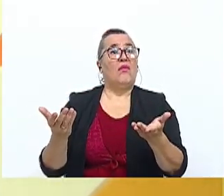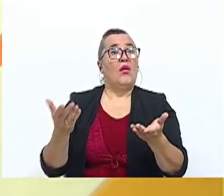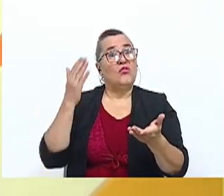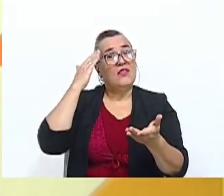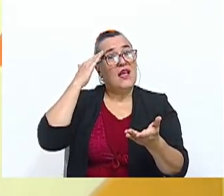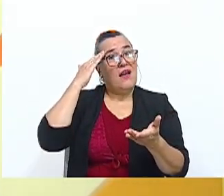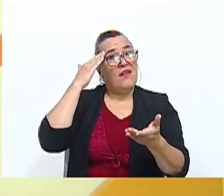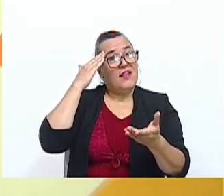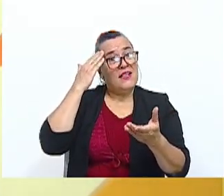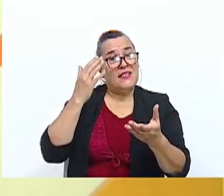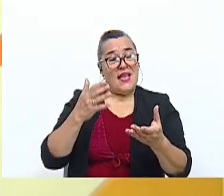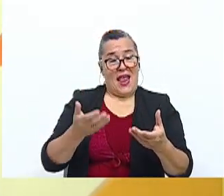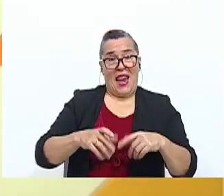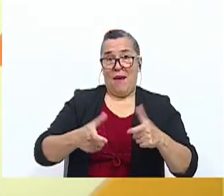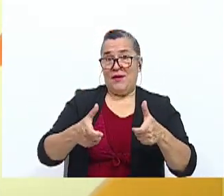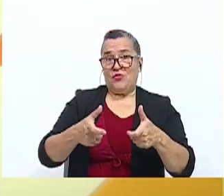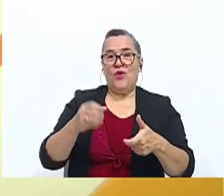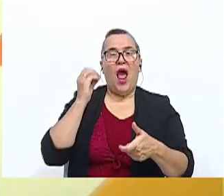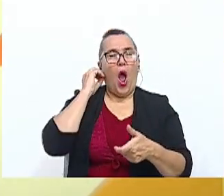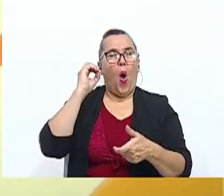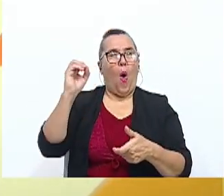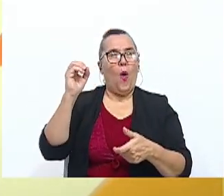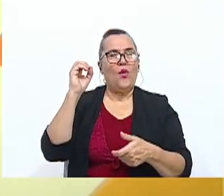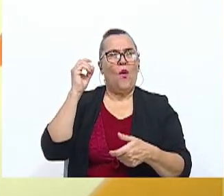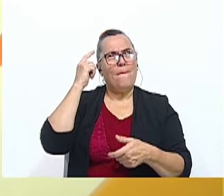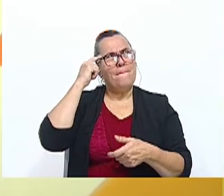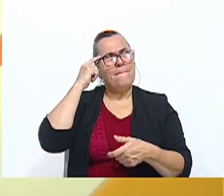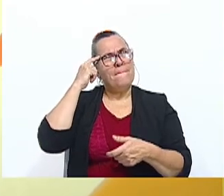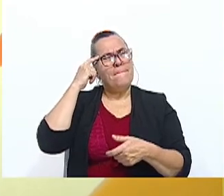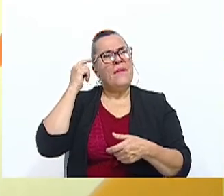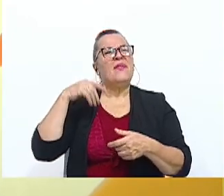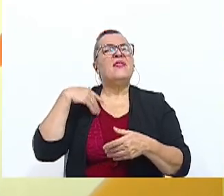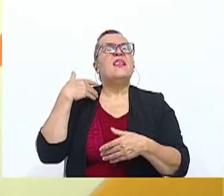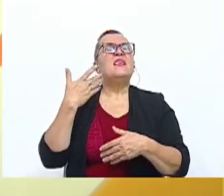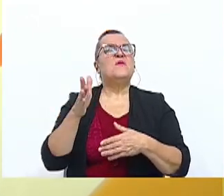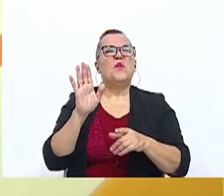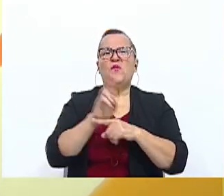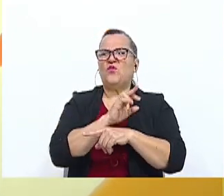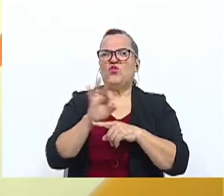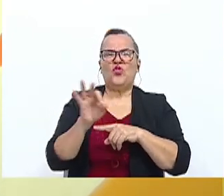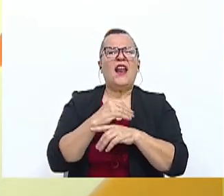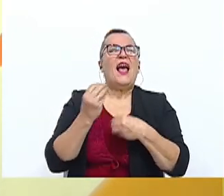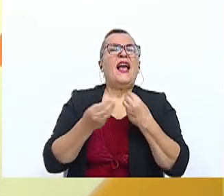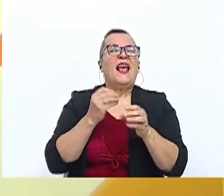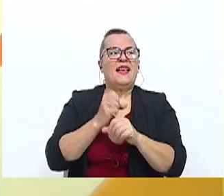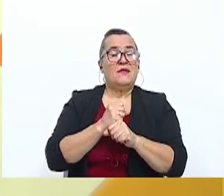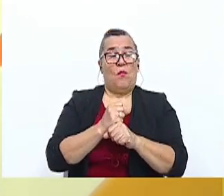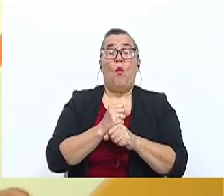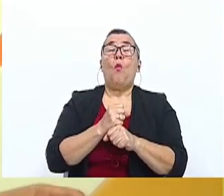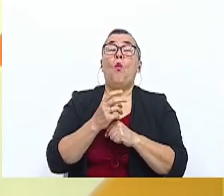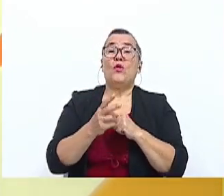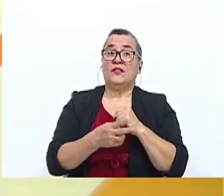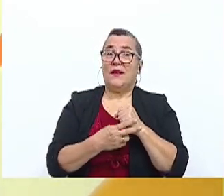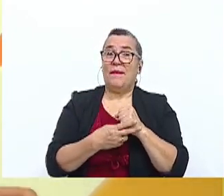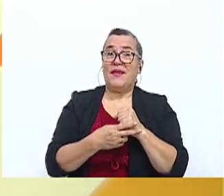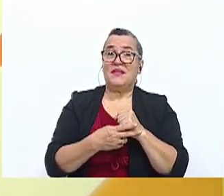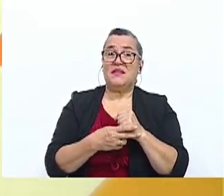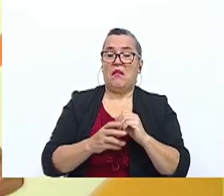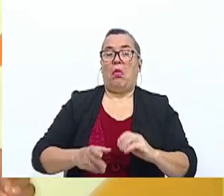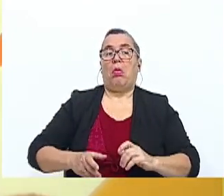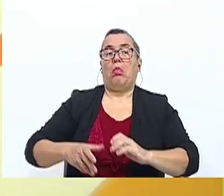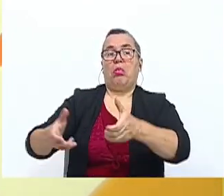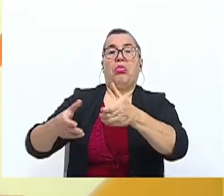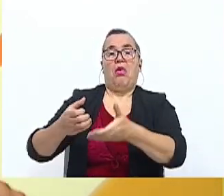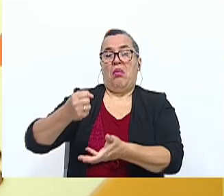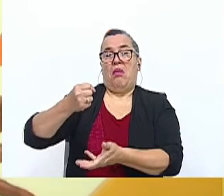basura? Veamos este video y pensemos qué hacemos después de que ya estos artículos no sirven, porque muchas veces los mandamos en